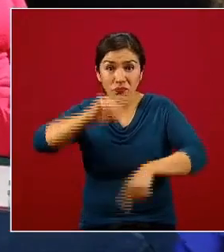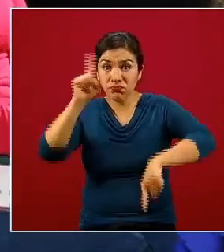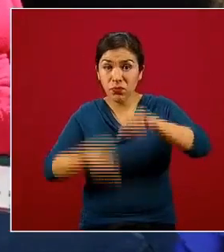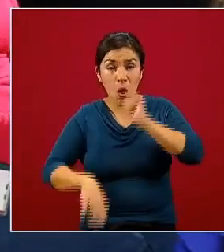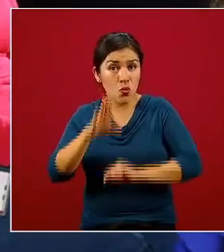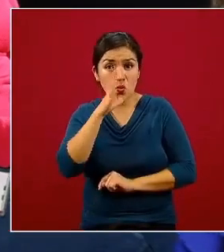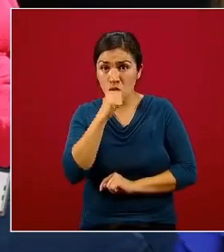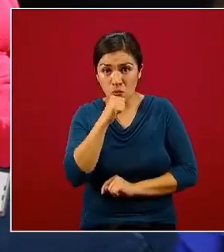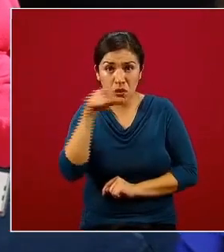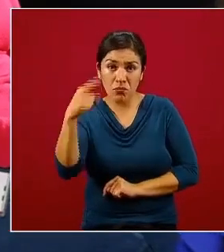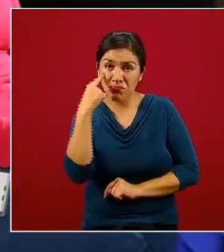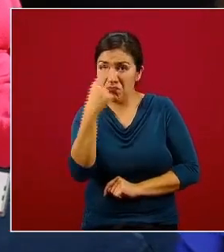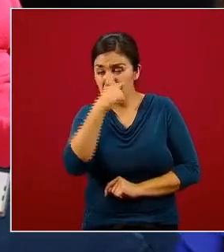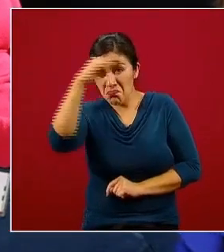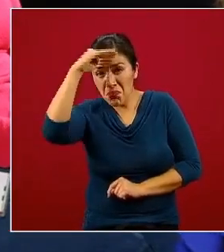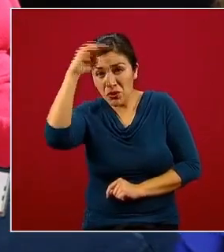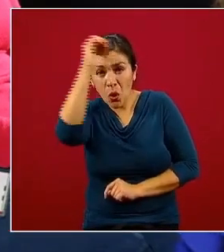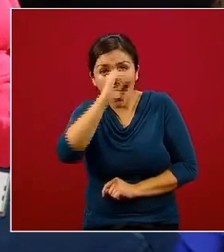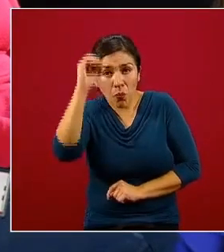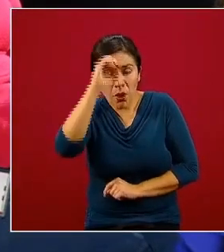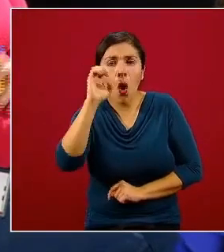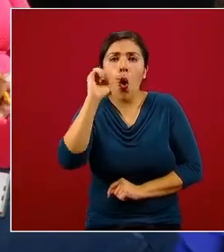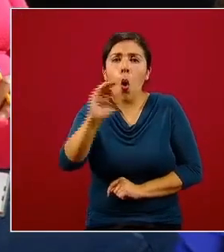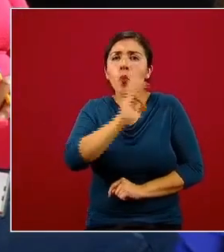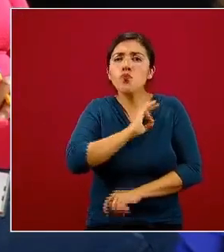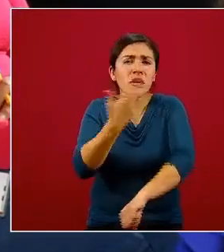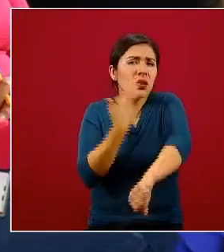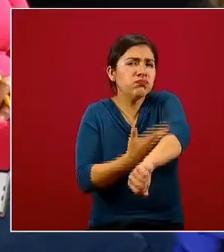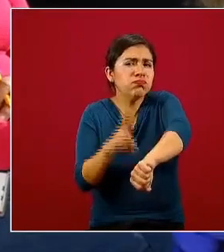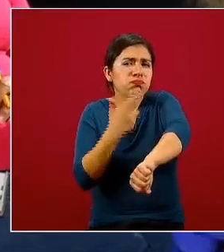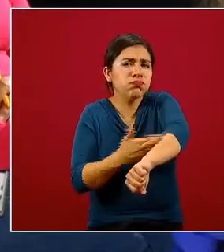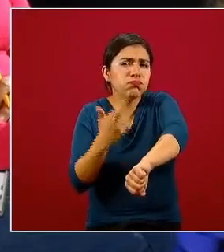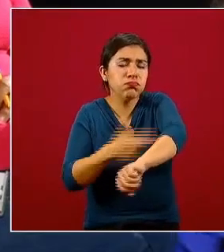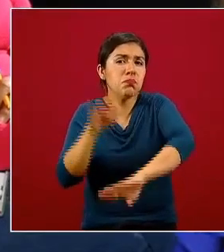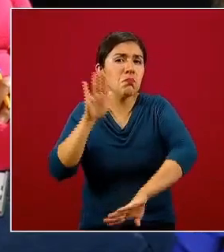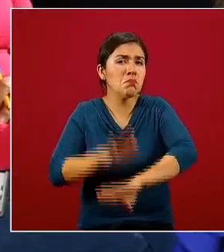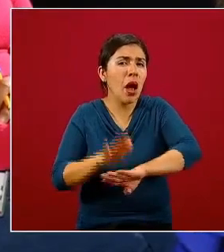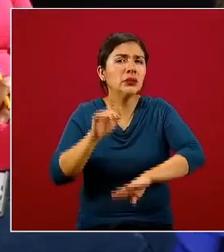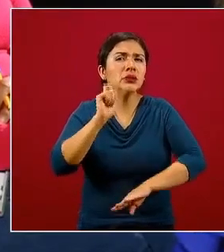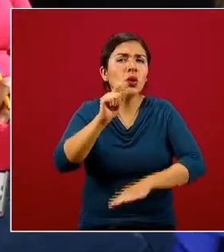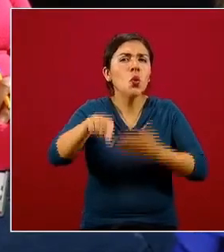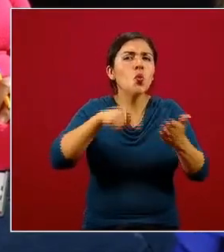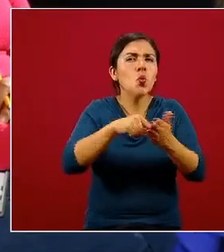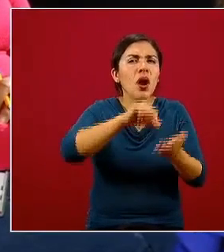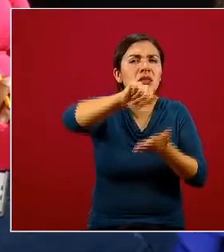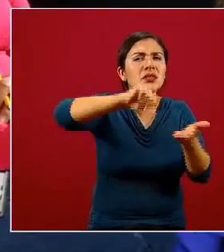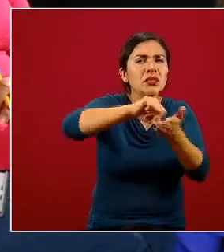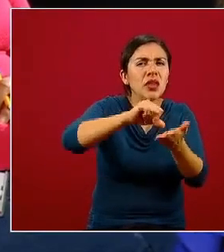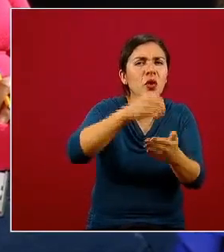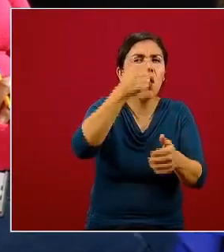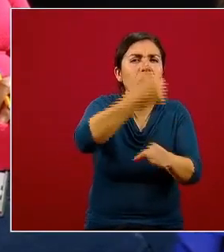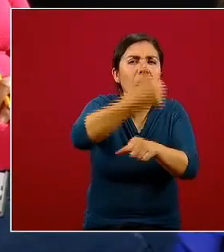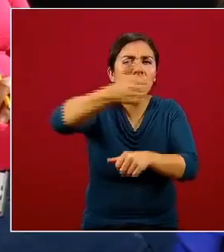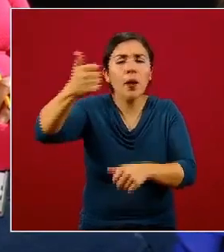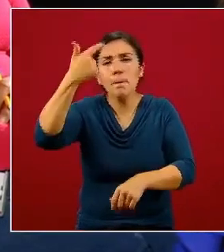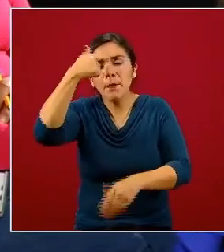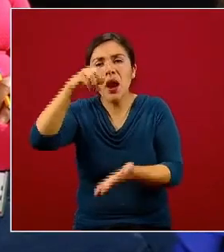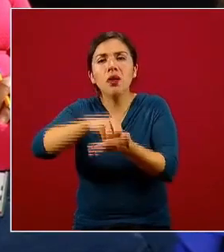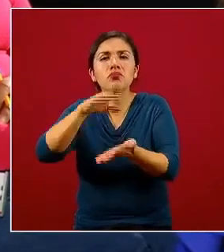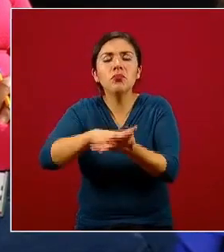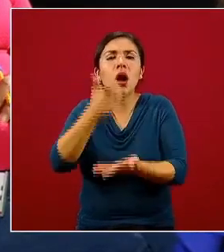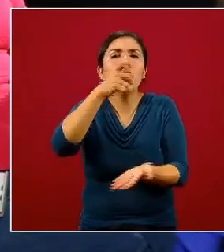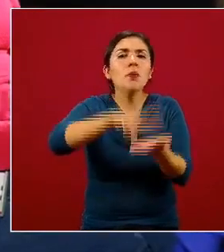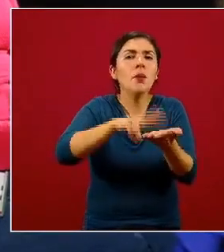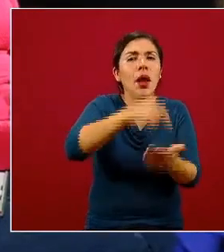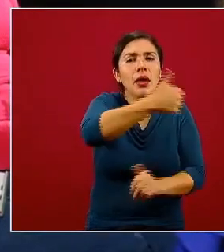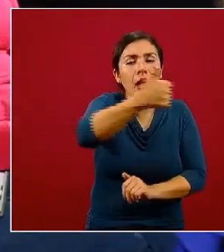desde su punto de vista o se podrán revisar los requerimientos operativos específicos de cada centro para definir montos